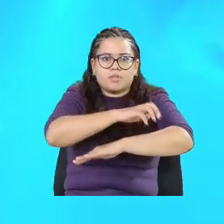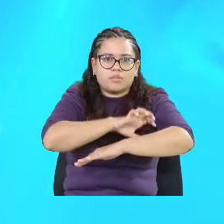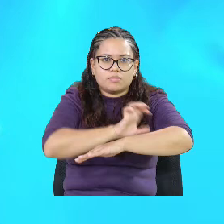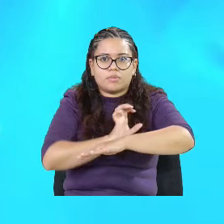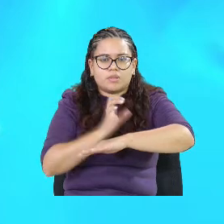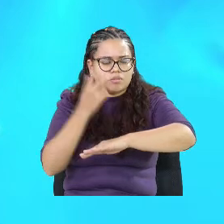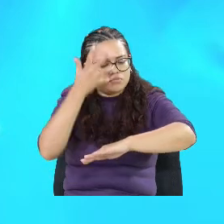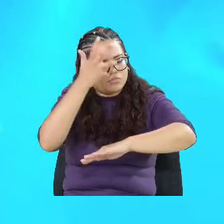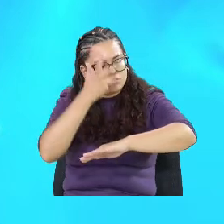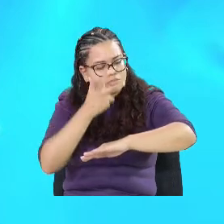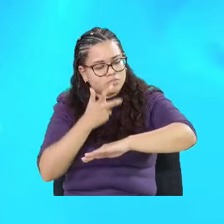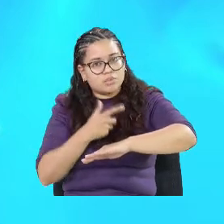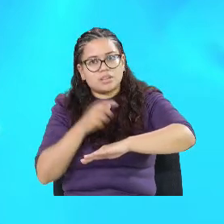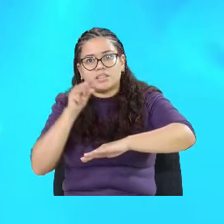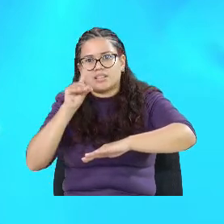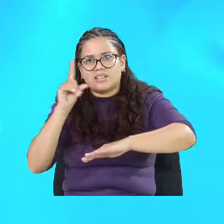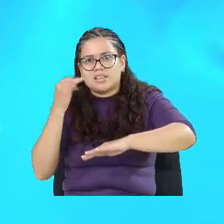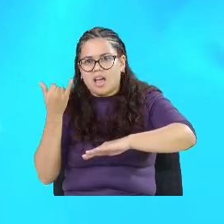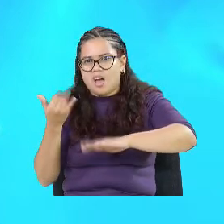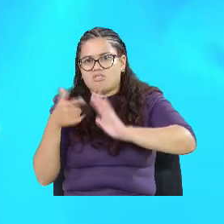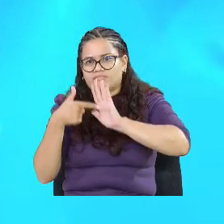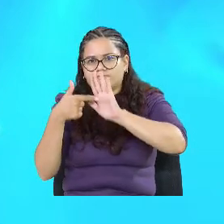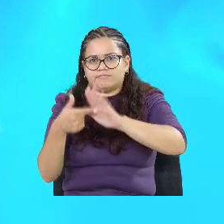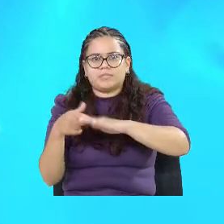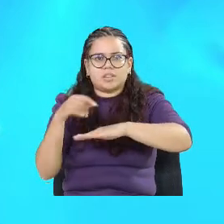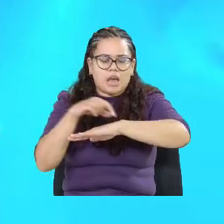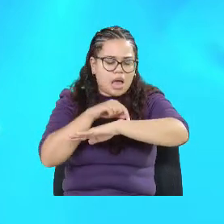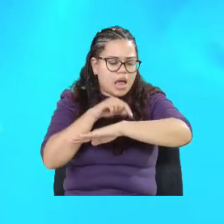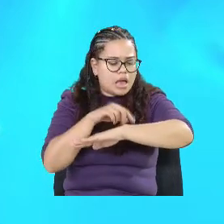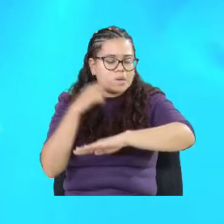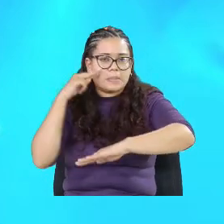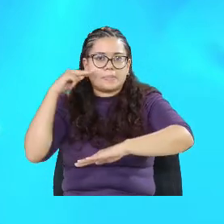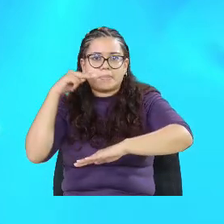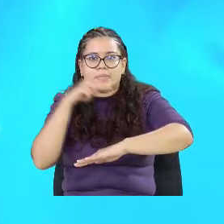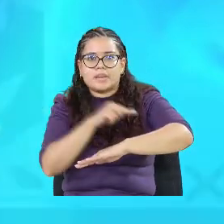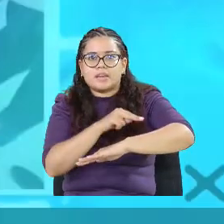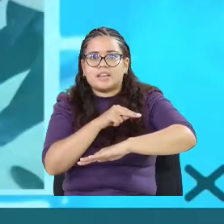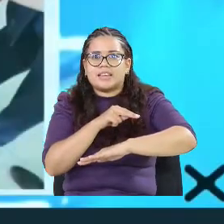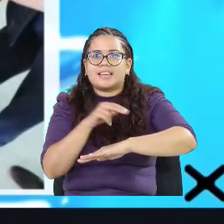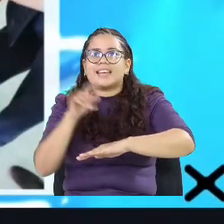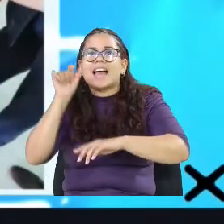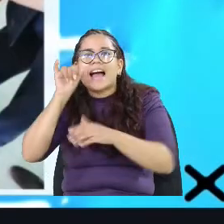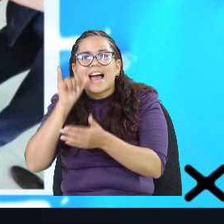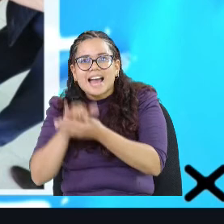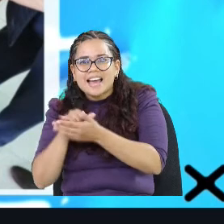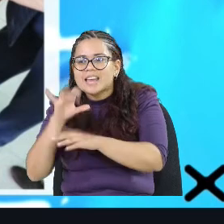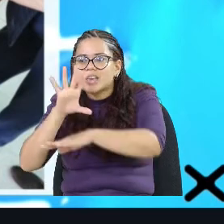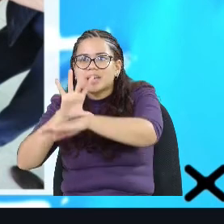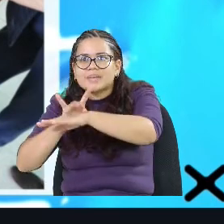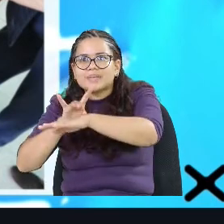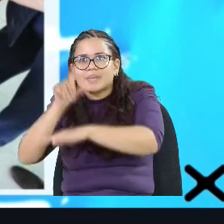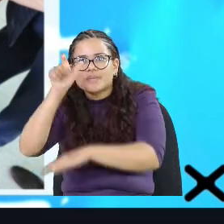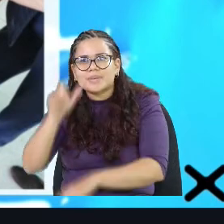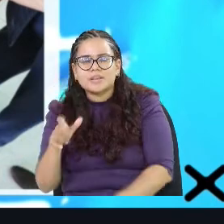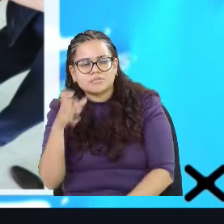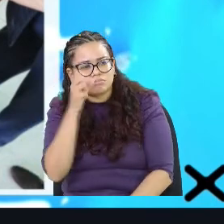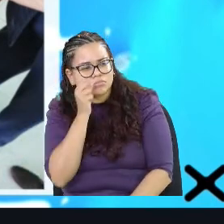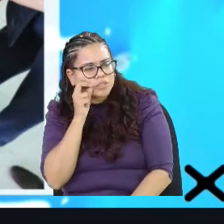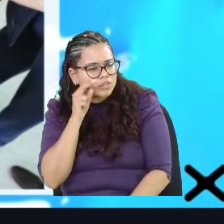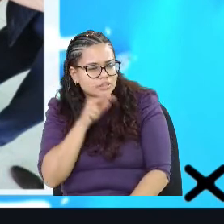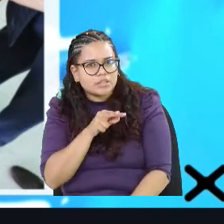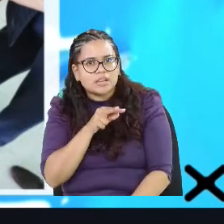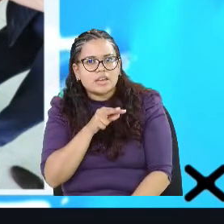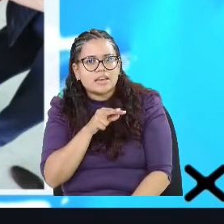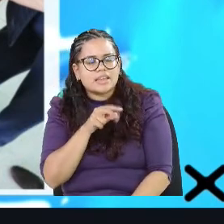ahorita más o menos les voy a mostrar, pero aquí es donde no, el profesional médico dicta cuál es